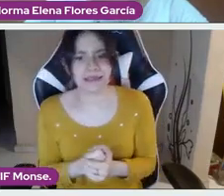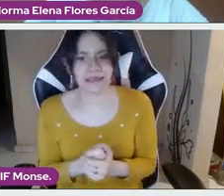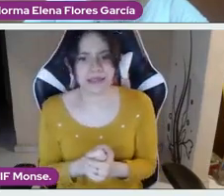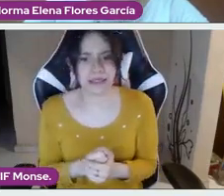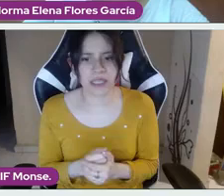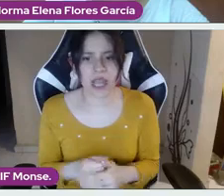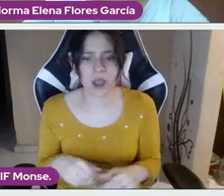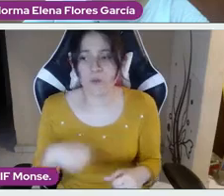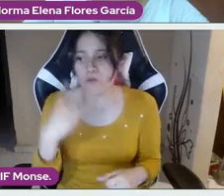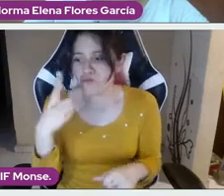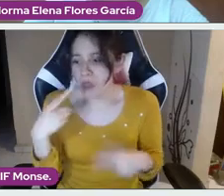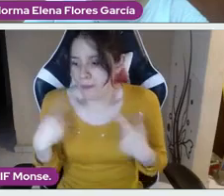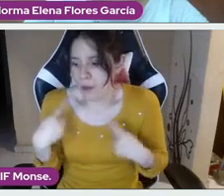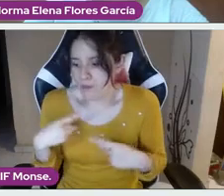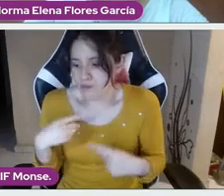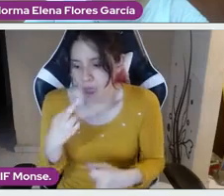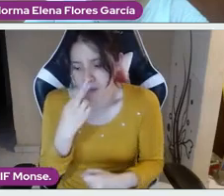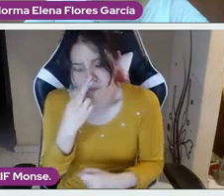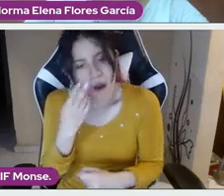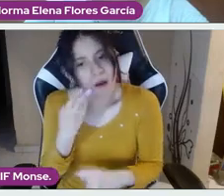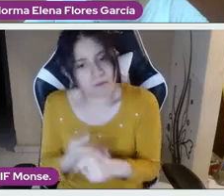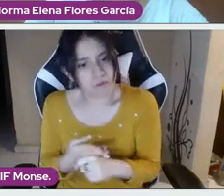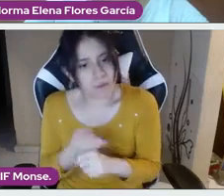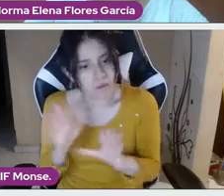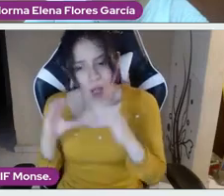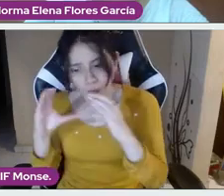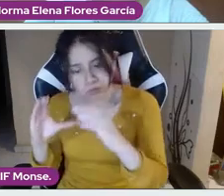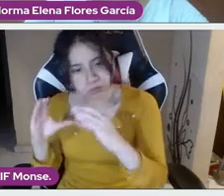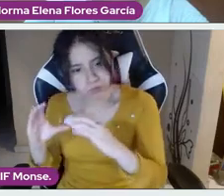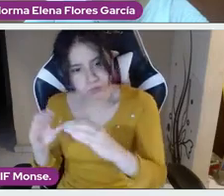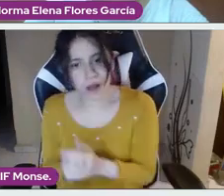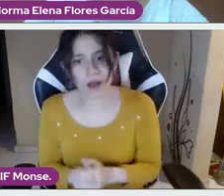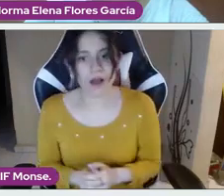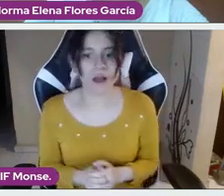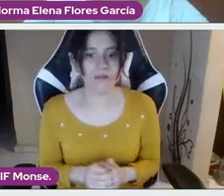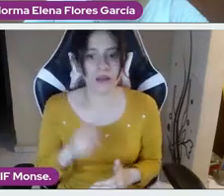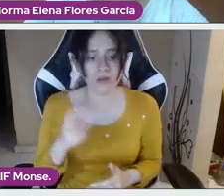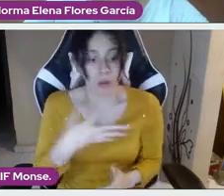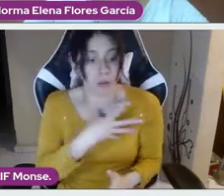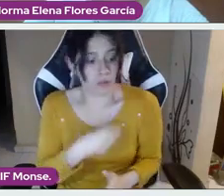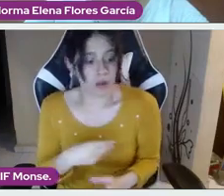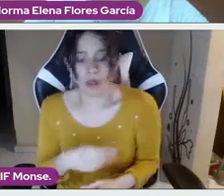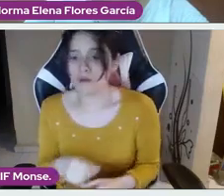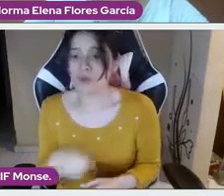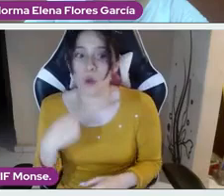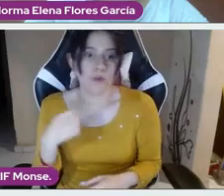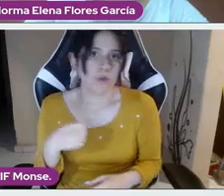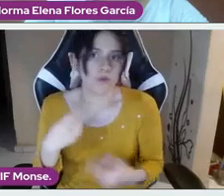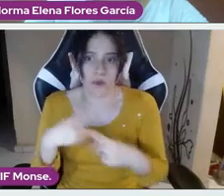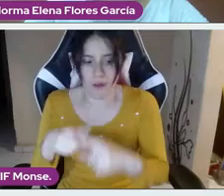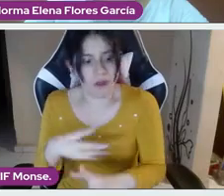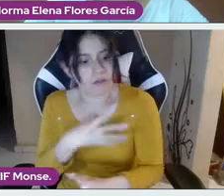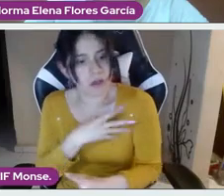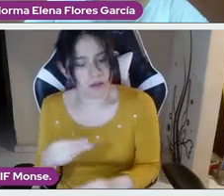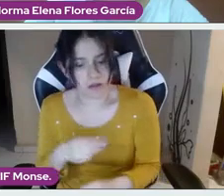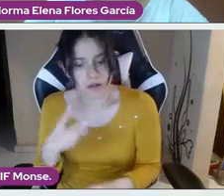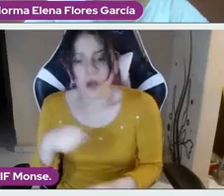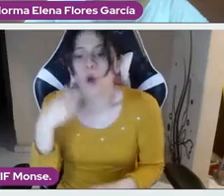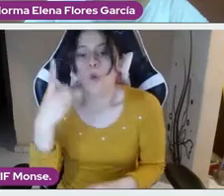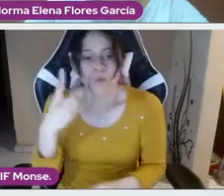a cargo un familiar, un papá o una mamá, a cargo de los hijos o el hijo, ya es monoparental, ¿no?